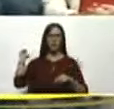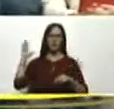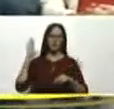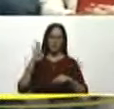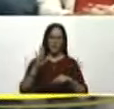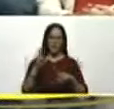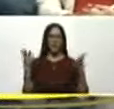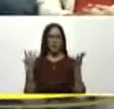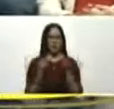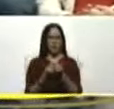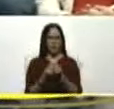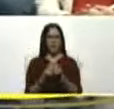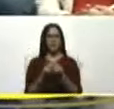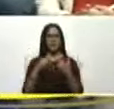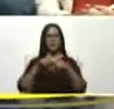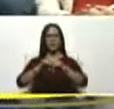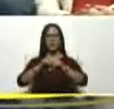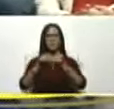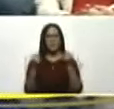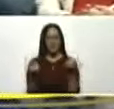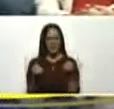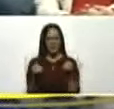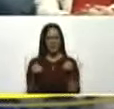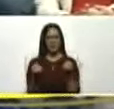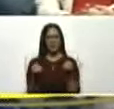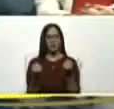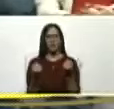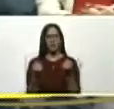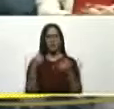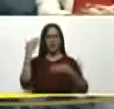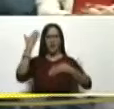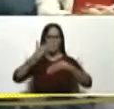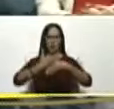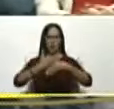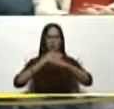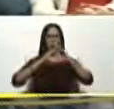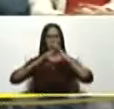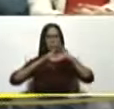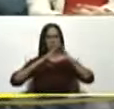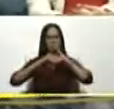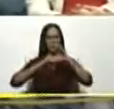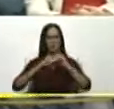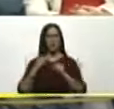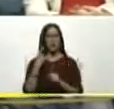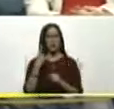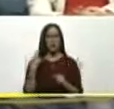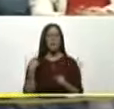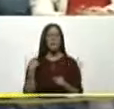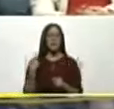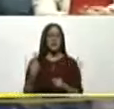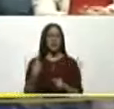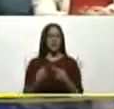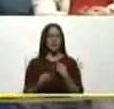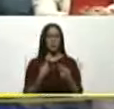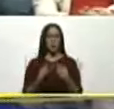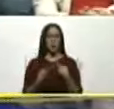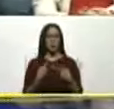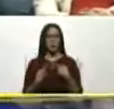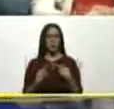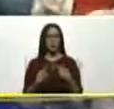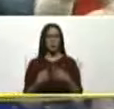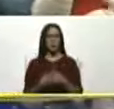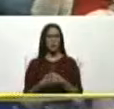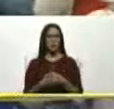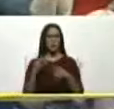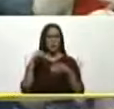de romper con el bloqueo comunicacional, que era una de las primeras cosas que metía yo